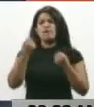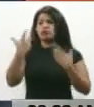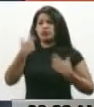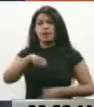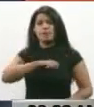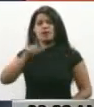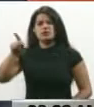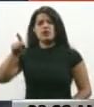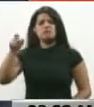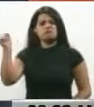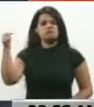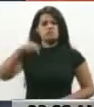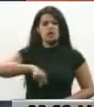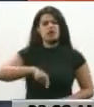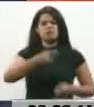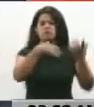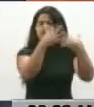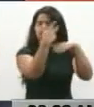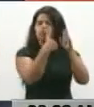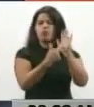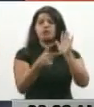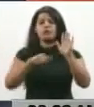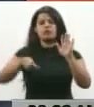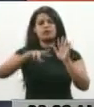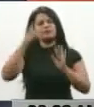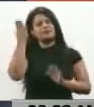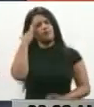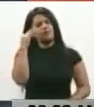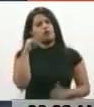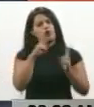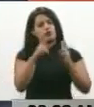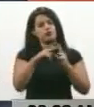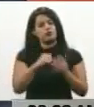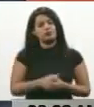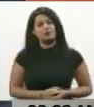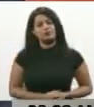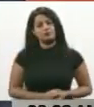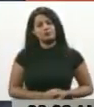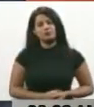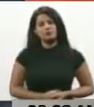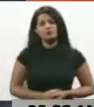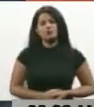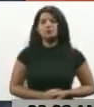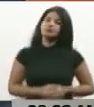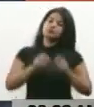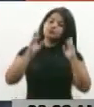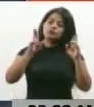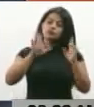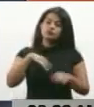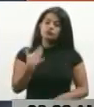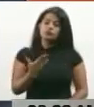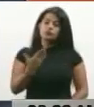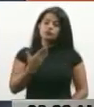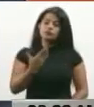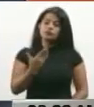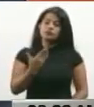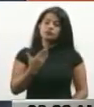aquí. Creo que es una música que bueno, que es bastante conocida, y espero tener una